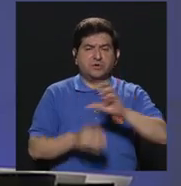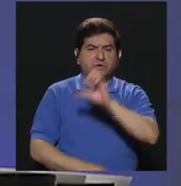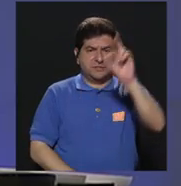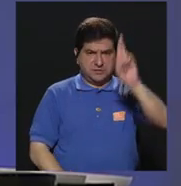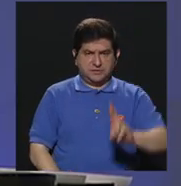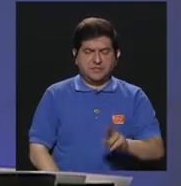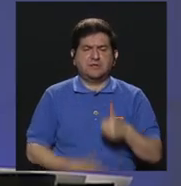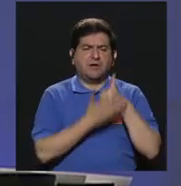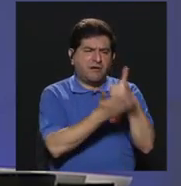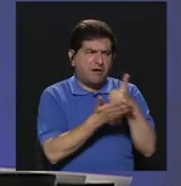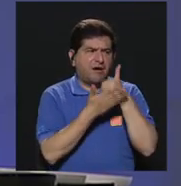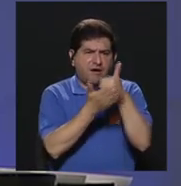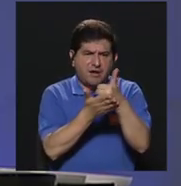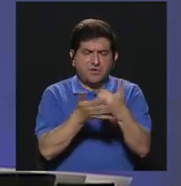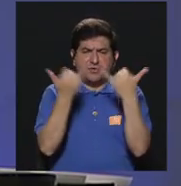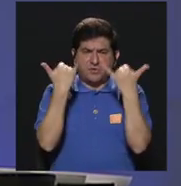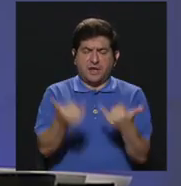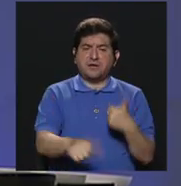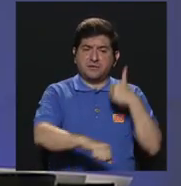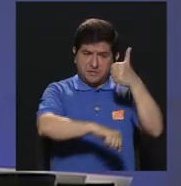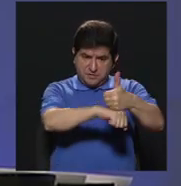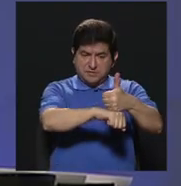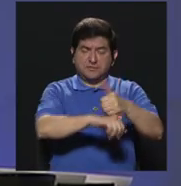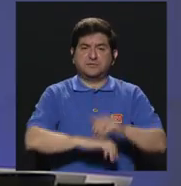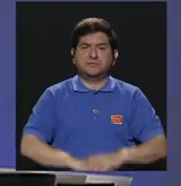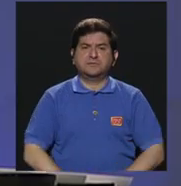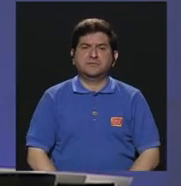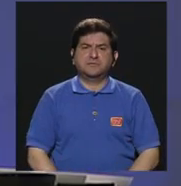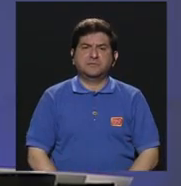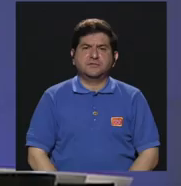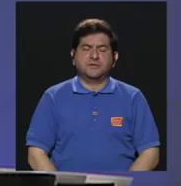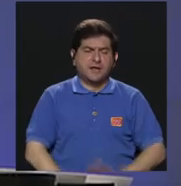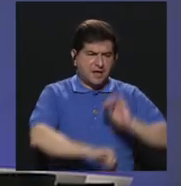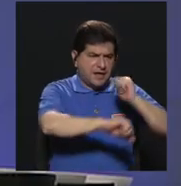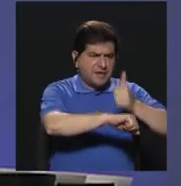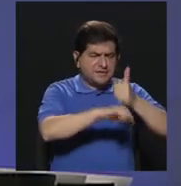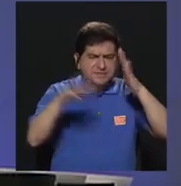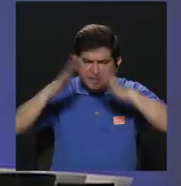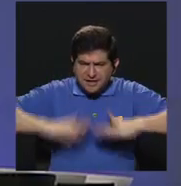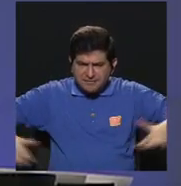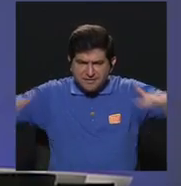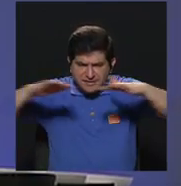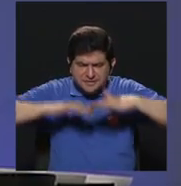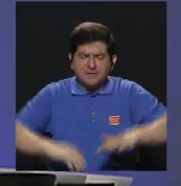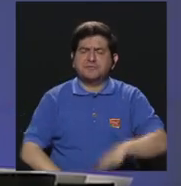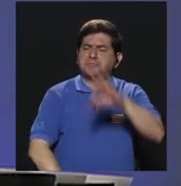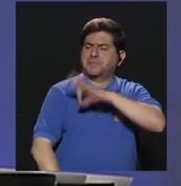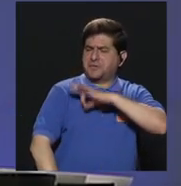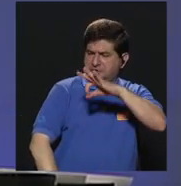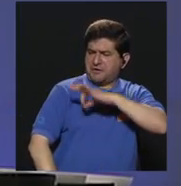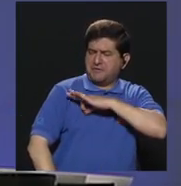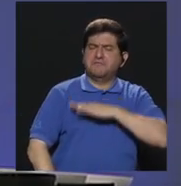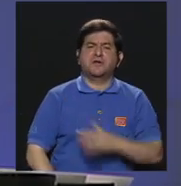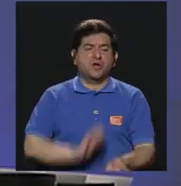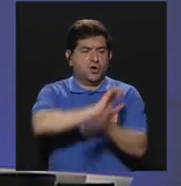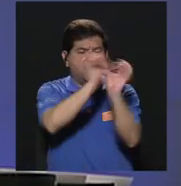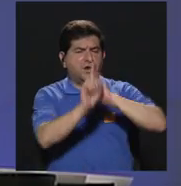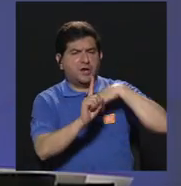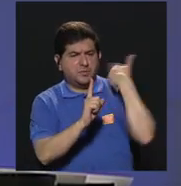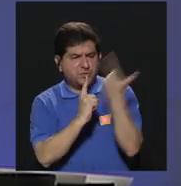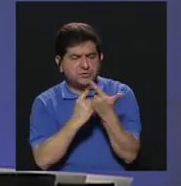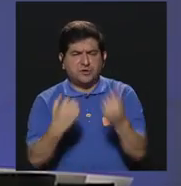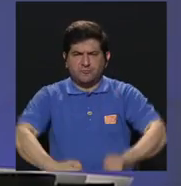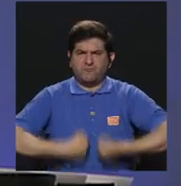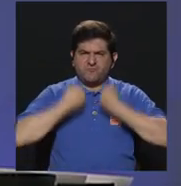ha contribuido, como bien se dejó plasmado, a crear un ambiente favorable al cambio social y